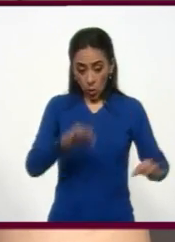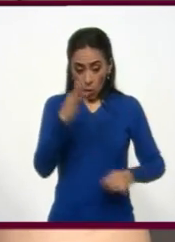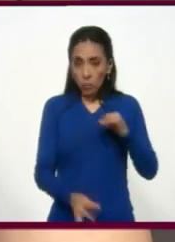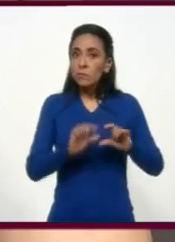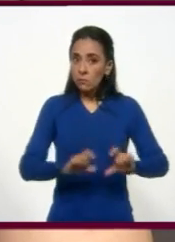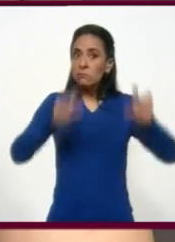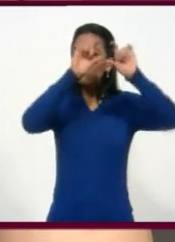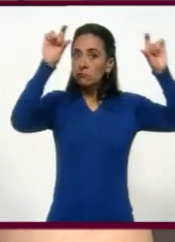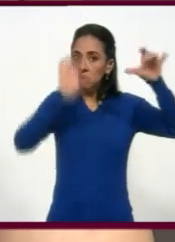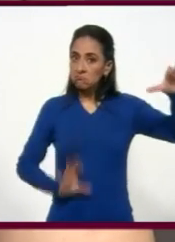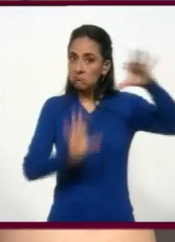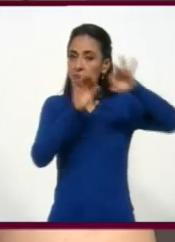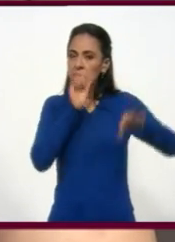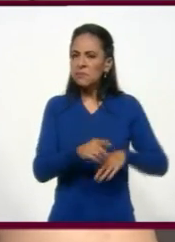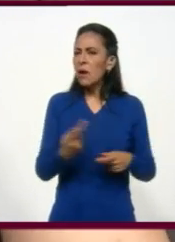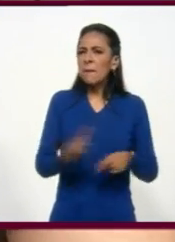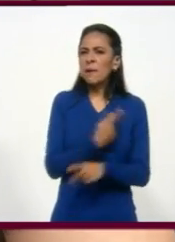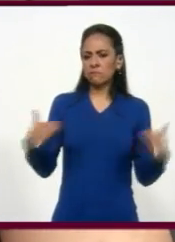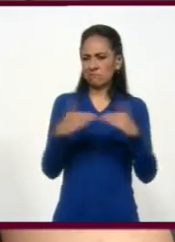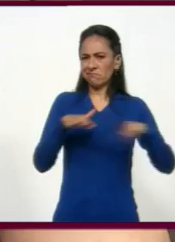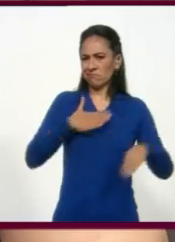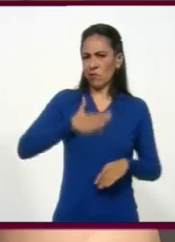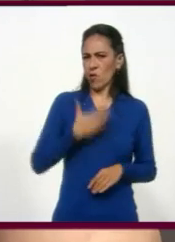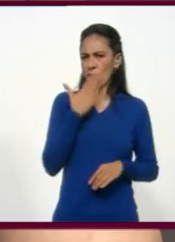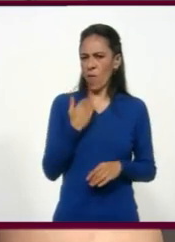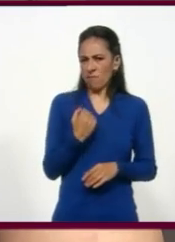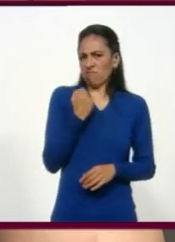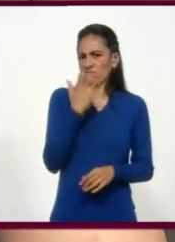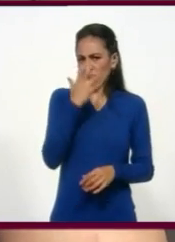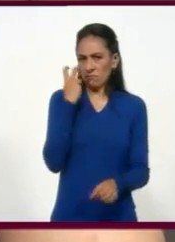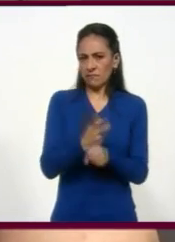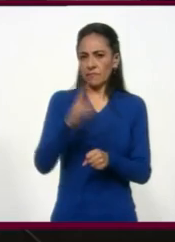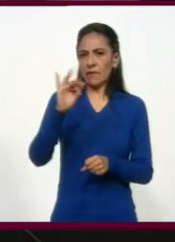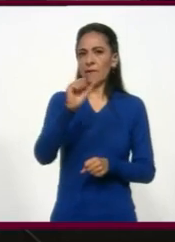cómo funcionan los pequeños fascismos que brotan de vez en cuando por el mundo